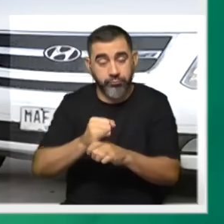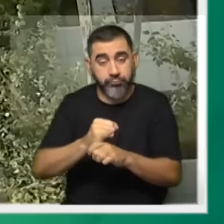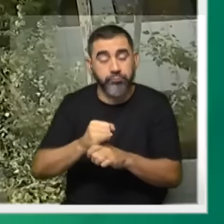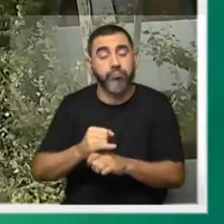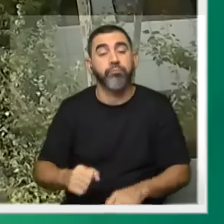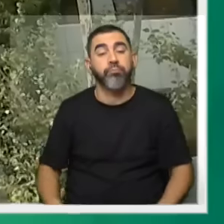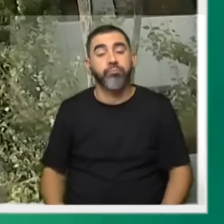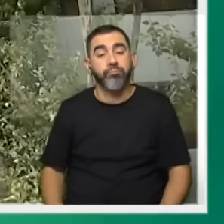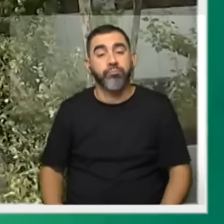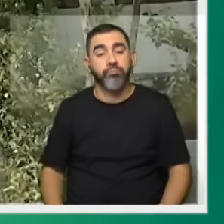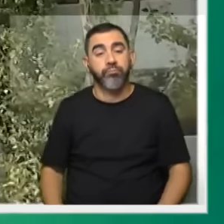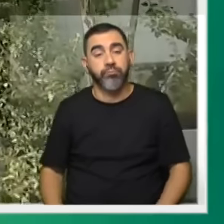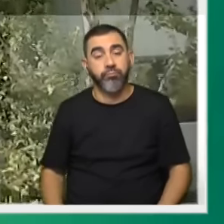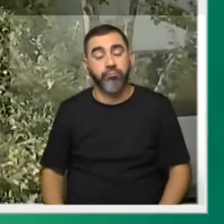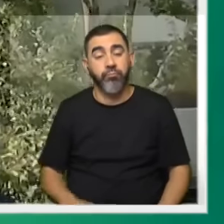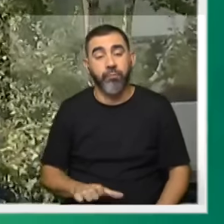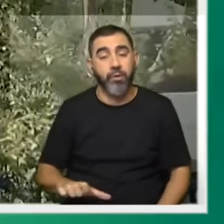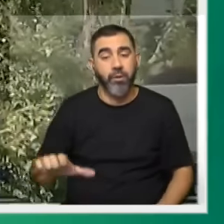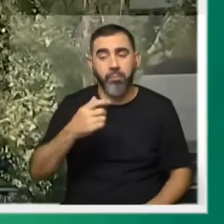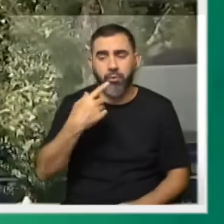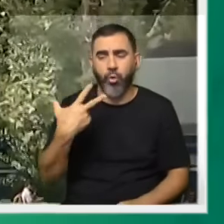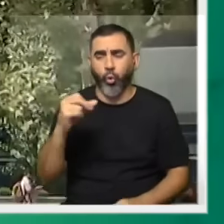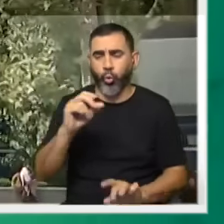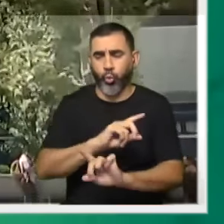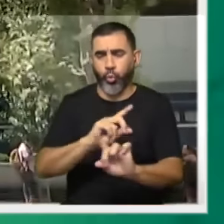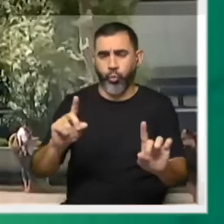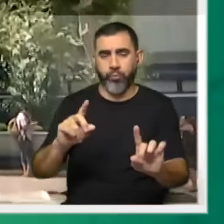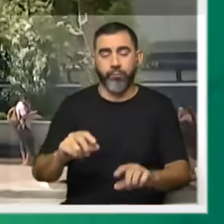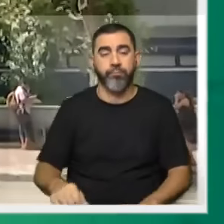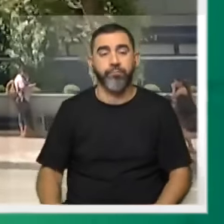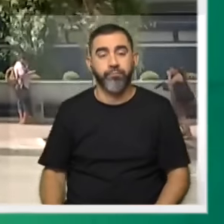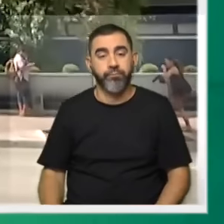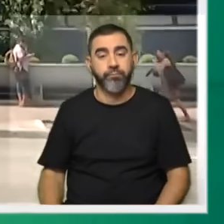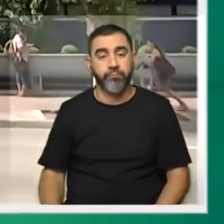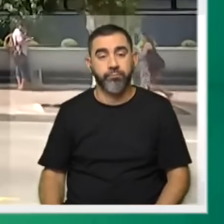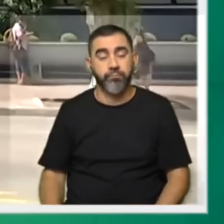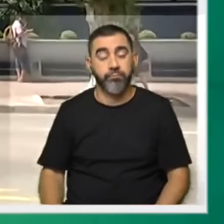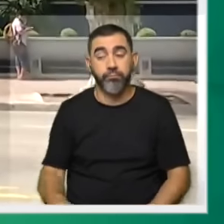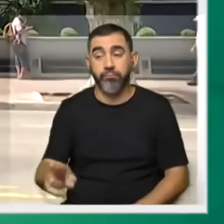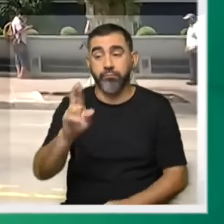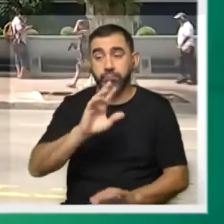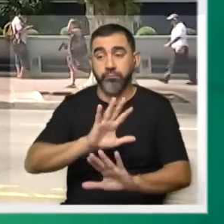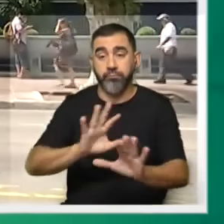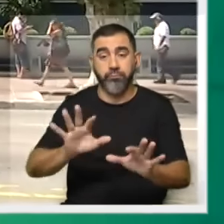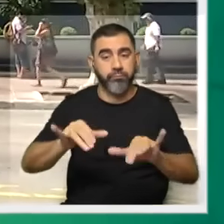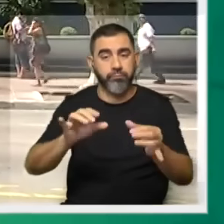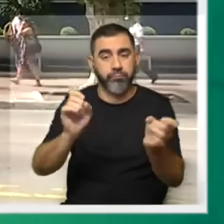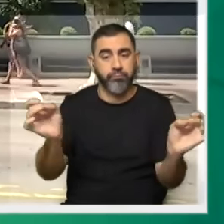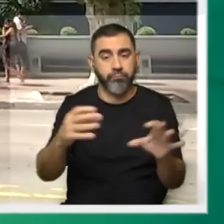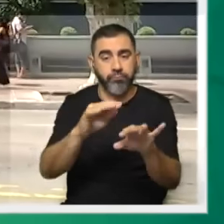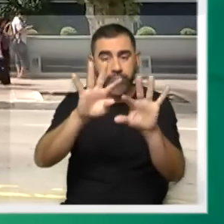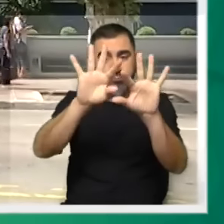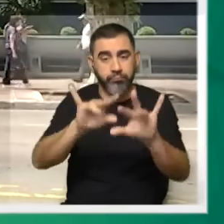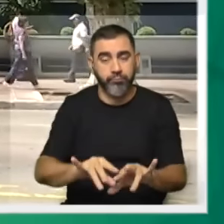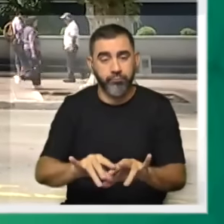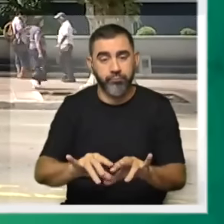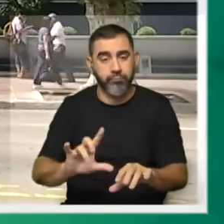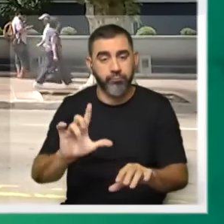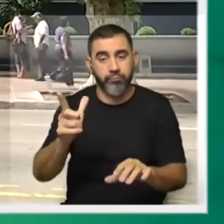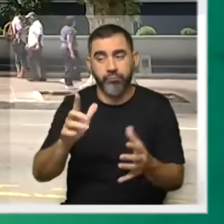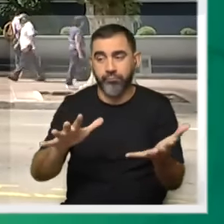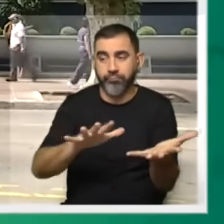lugares cosa que la empresa niega este y y bueno recibimos esa respuesta que como te digo ya estaba elaborada y por lo tanto no hubo